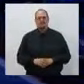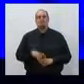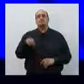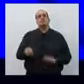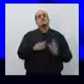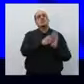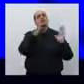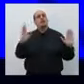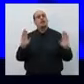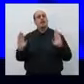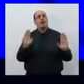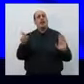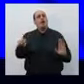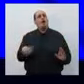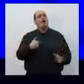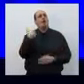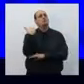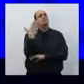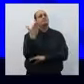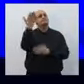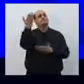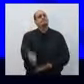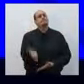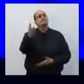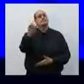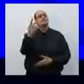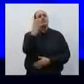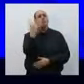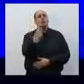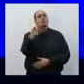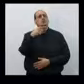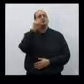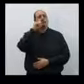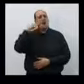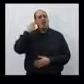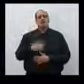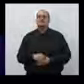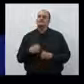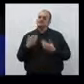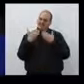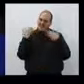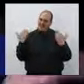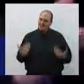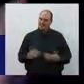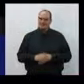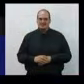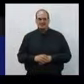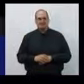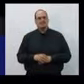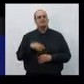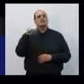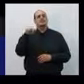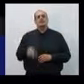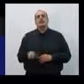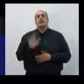bloque es el turno de la exposición tiene sus dos minutos el candidato alberto fernández muchas gracias acá parece